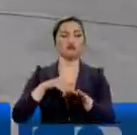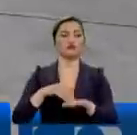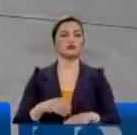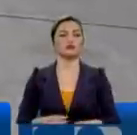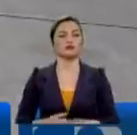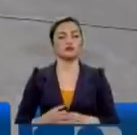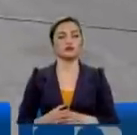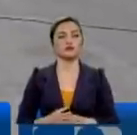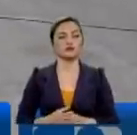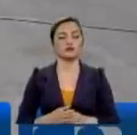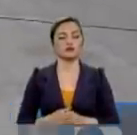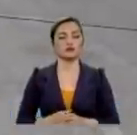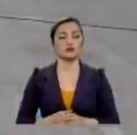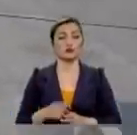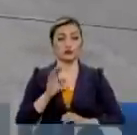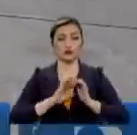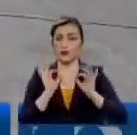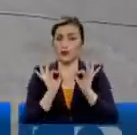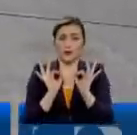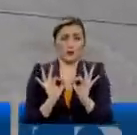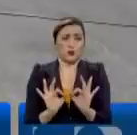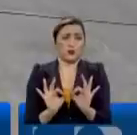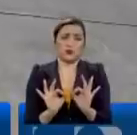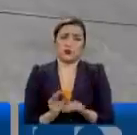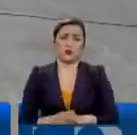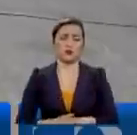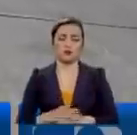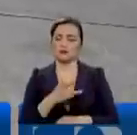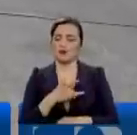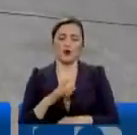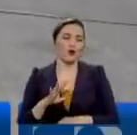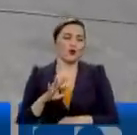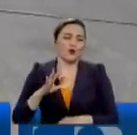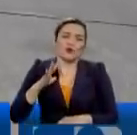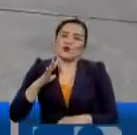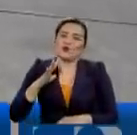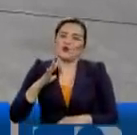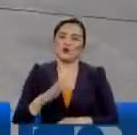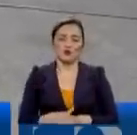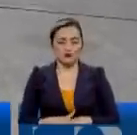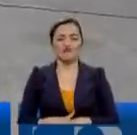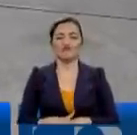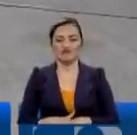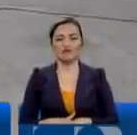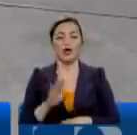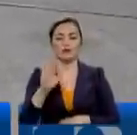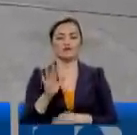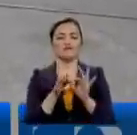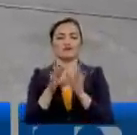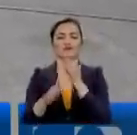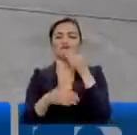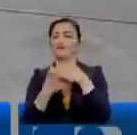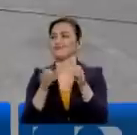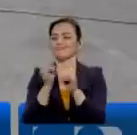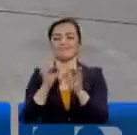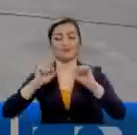ciudadana. Son conductas ejemplares, como he manifestado, son un orgullo para la ciudad. Y esperemos que sus compañeros y toda la